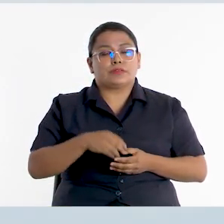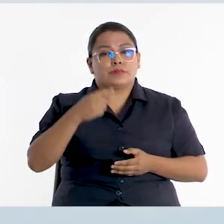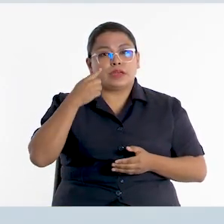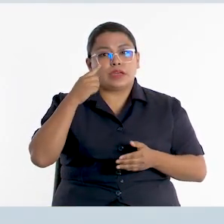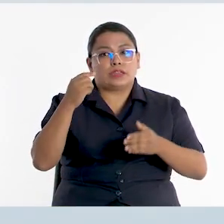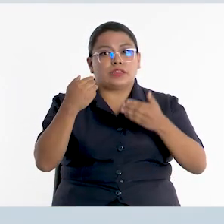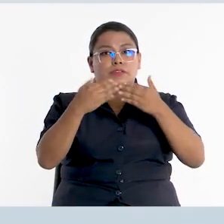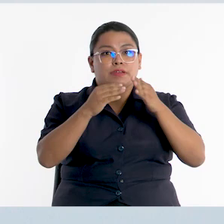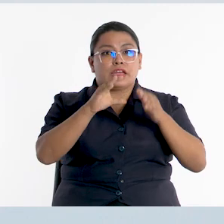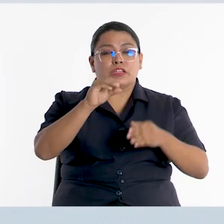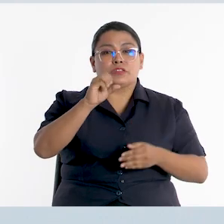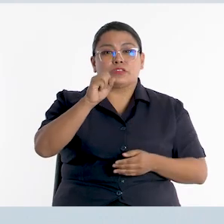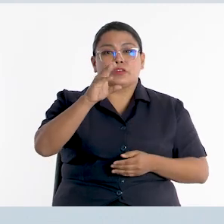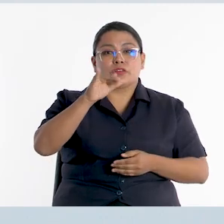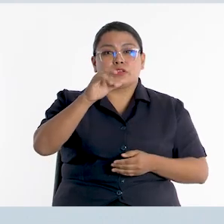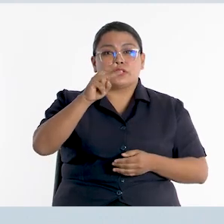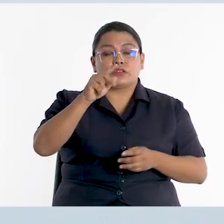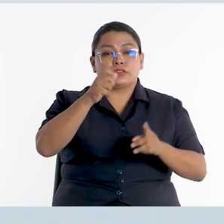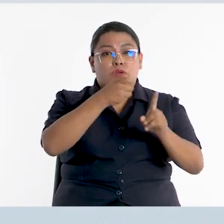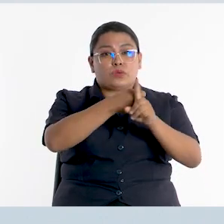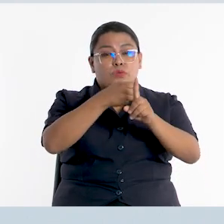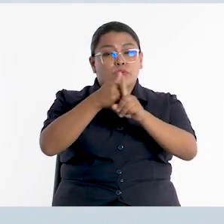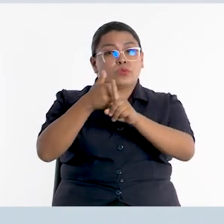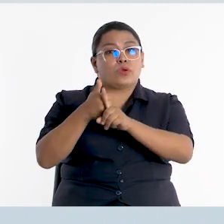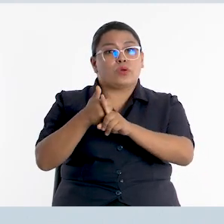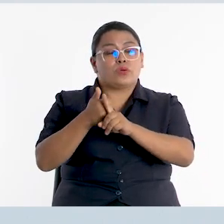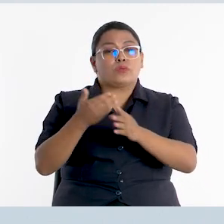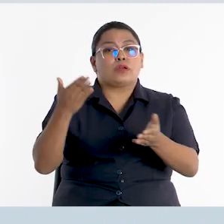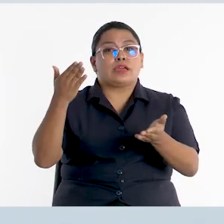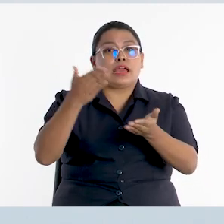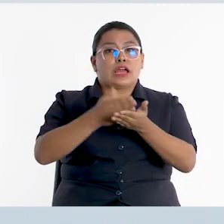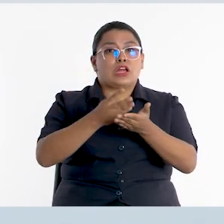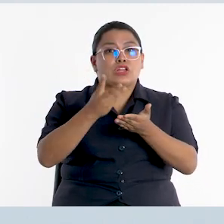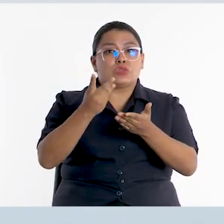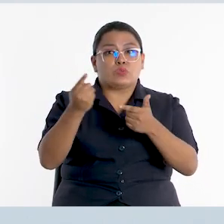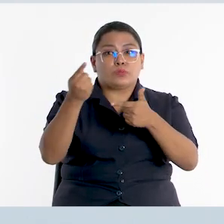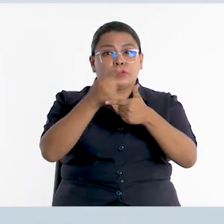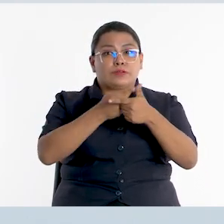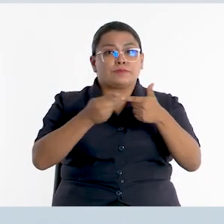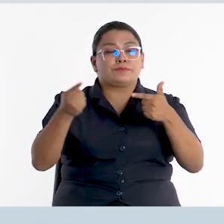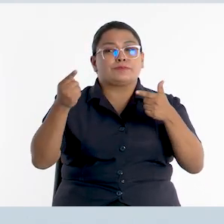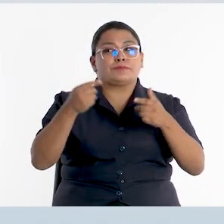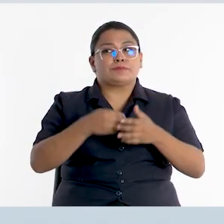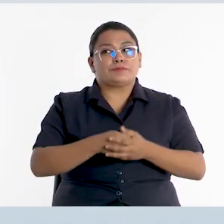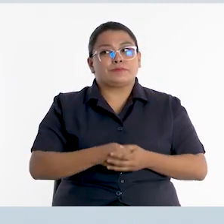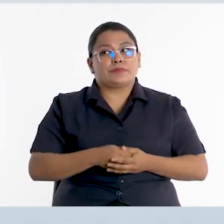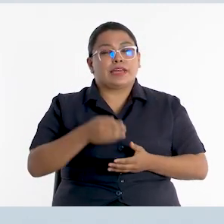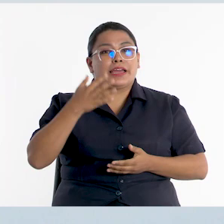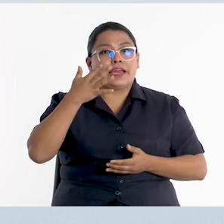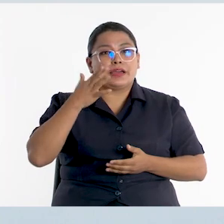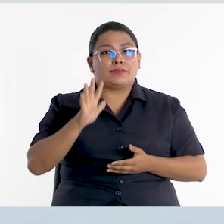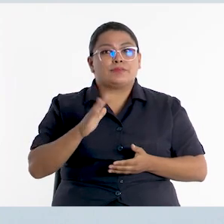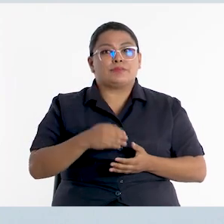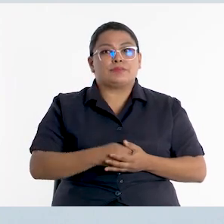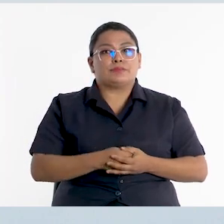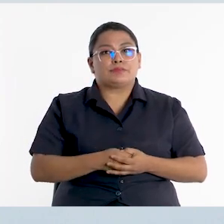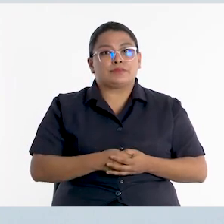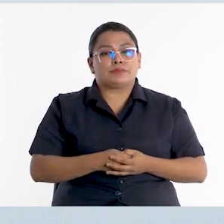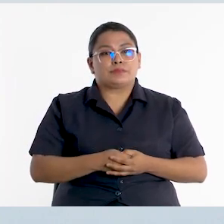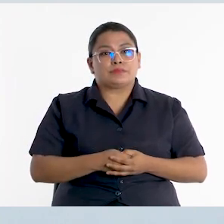y variando el cociente 1 a 1 hasta llegar a la cantidad que estamos dividiendo. Por